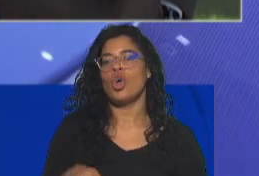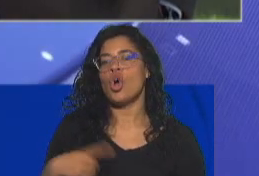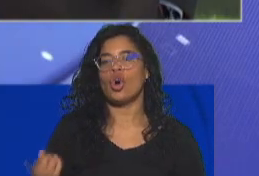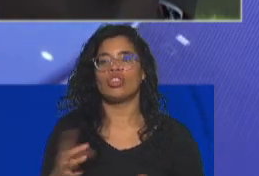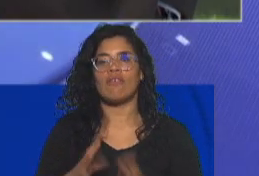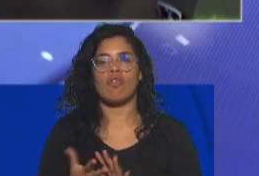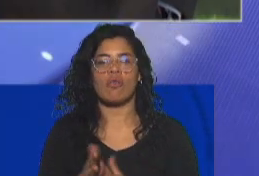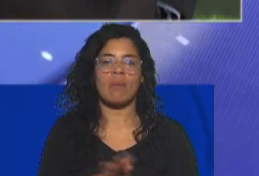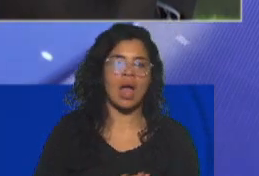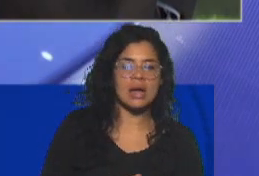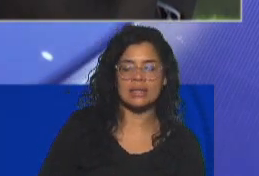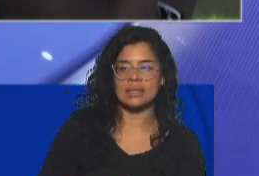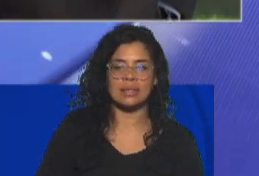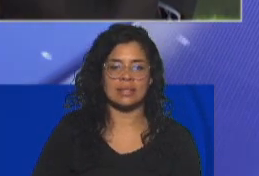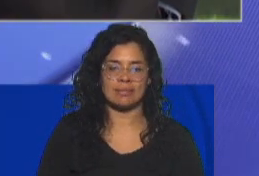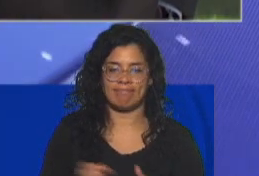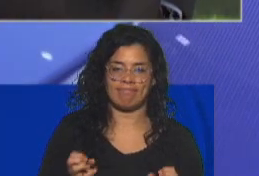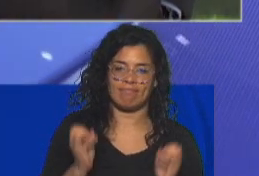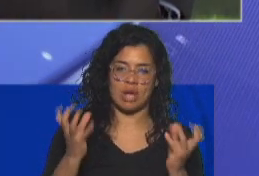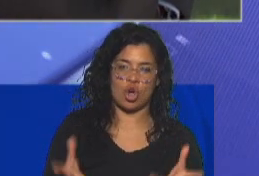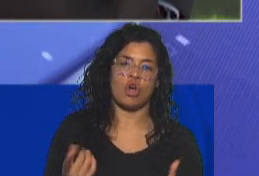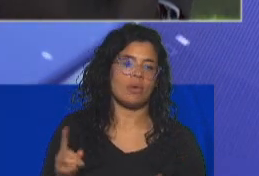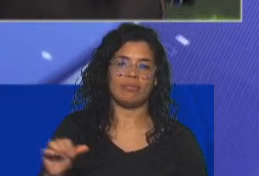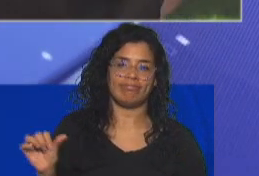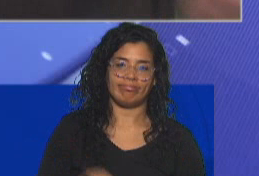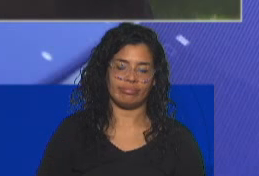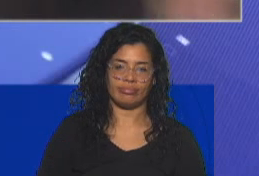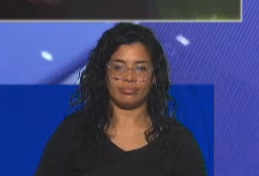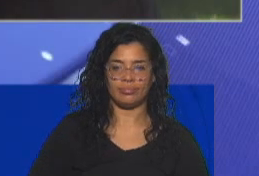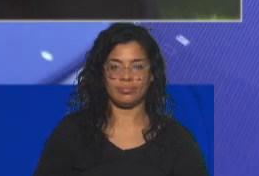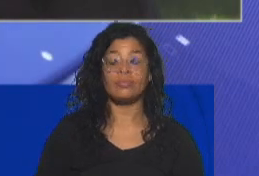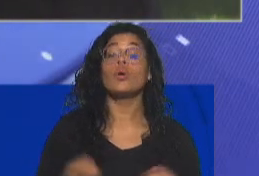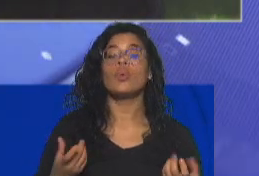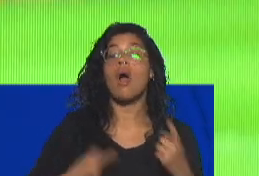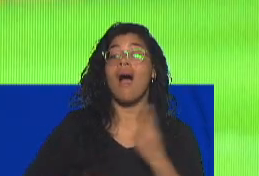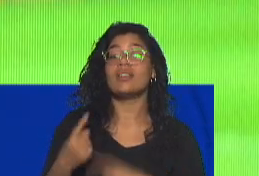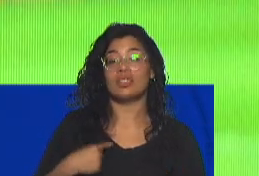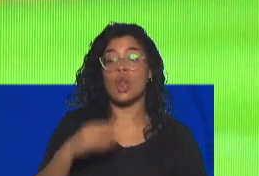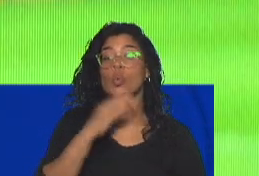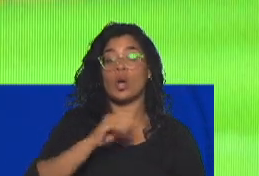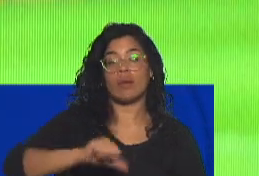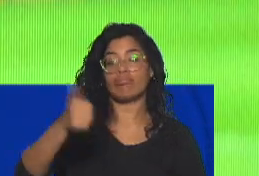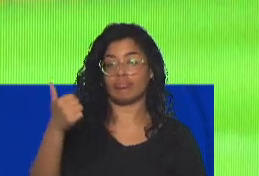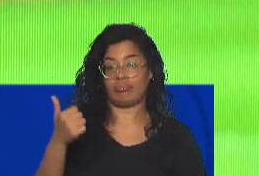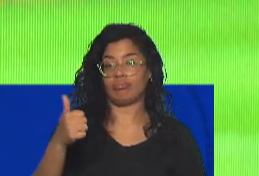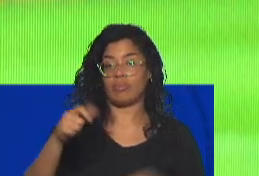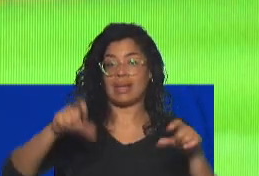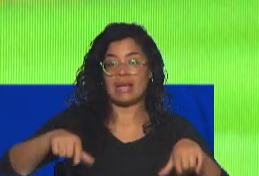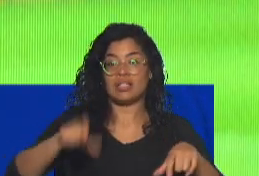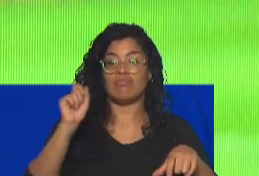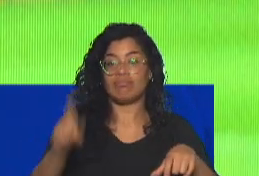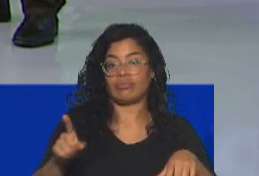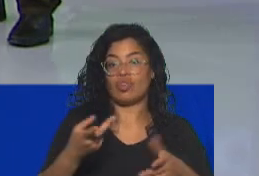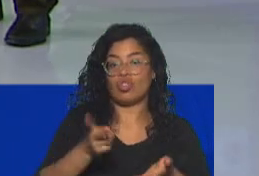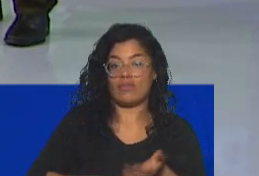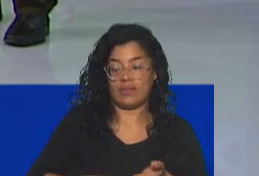negociación y demás. Situación que prácticamente se reveló en todo el mundo, ¿no? Pero bueno, ayer Boca ganó, sí, nuevamente la Bombonera. 1-0. Después de tres derrotas,